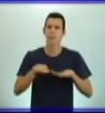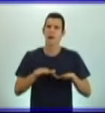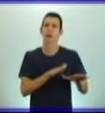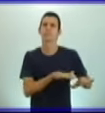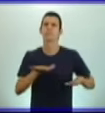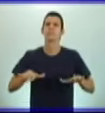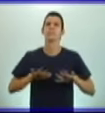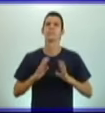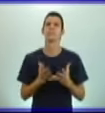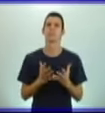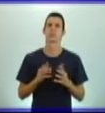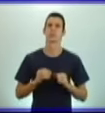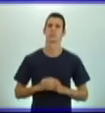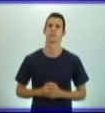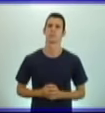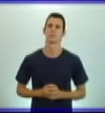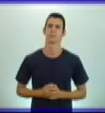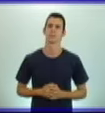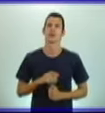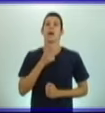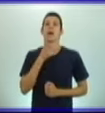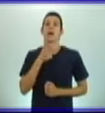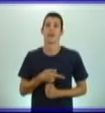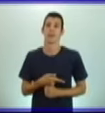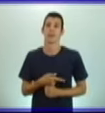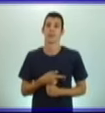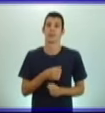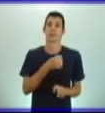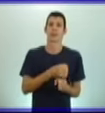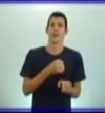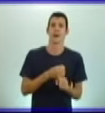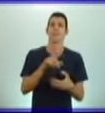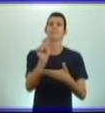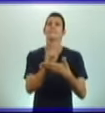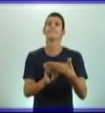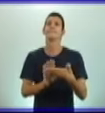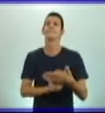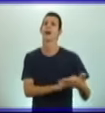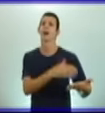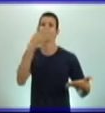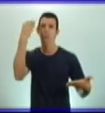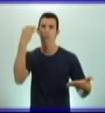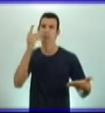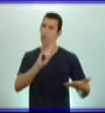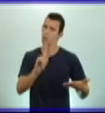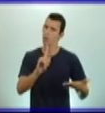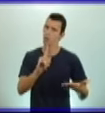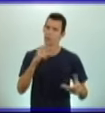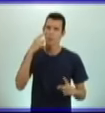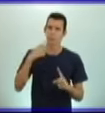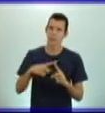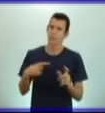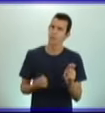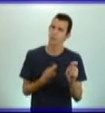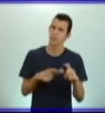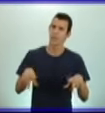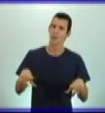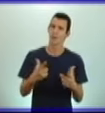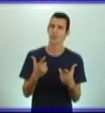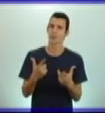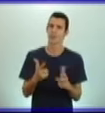verifiquen, para que así verifiquen que esos objetivos que nosotros dijimos anteriormente se hayan cumplido. Sin tiempo para más,